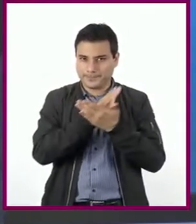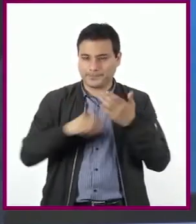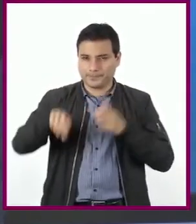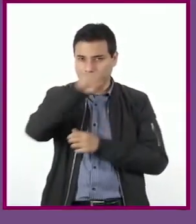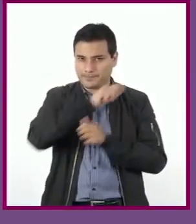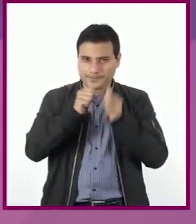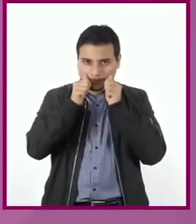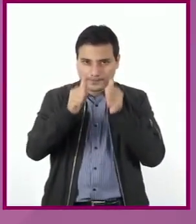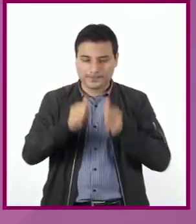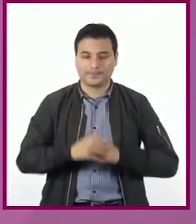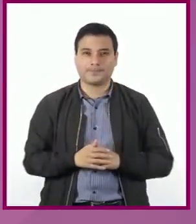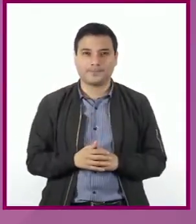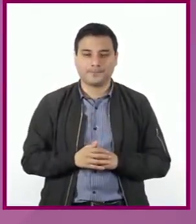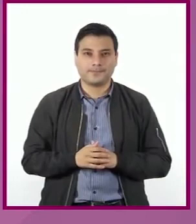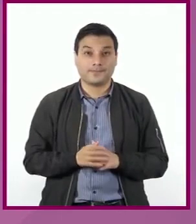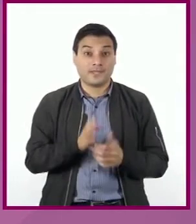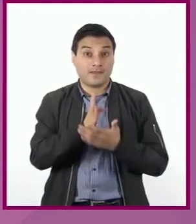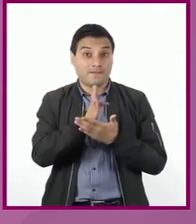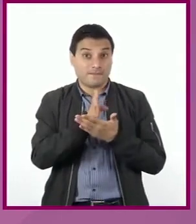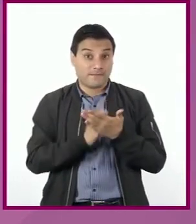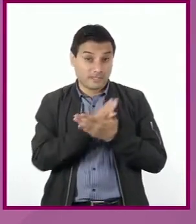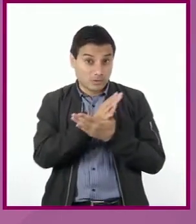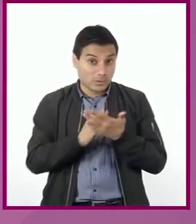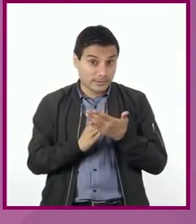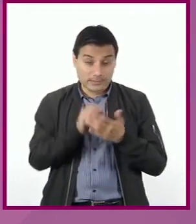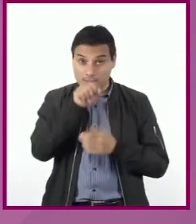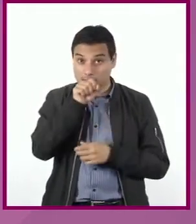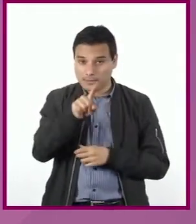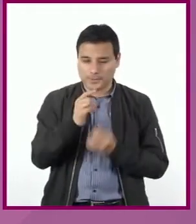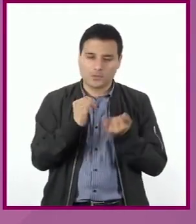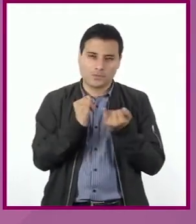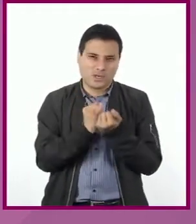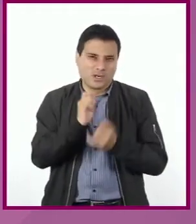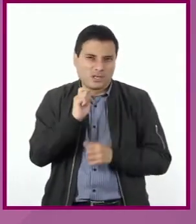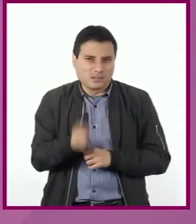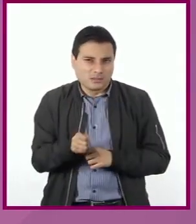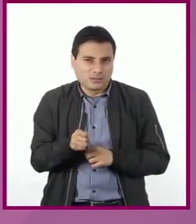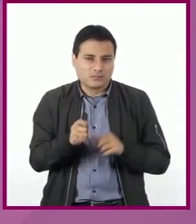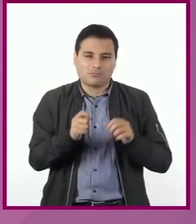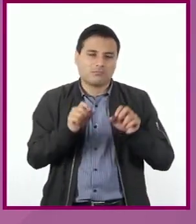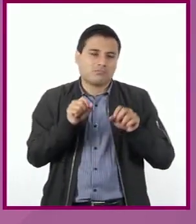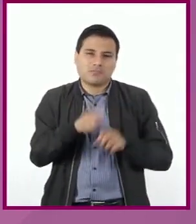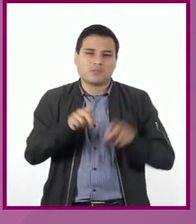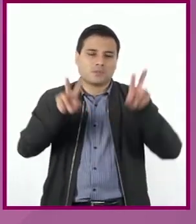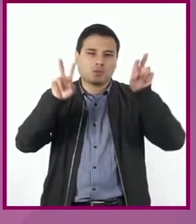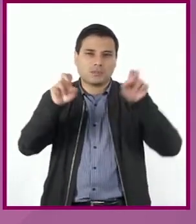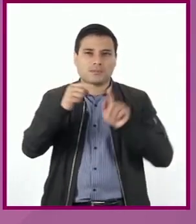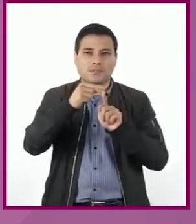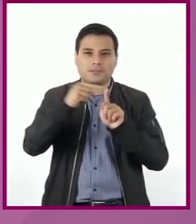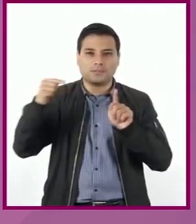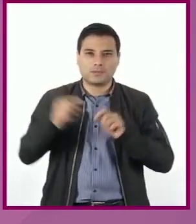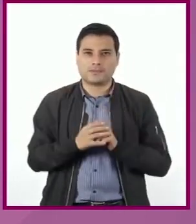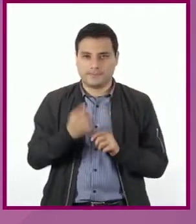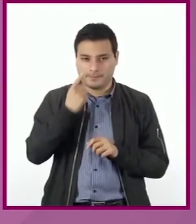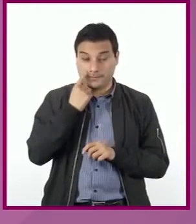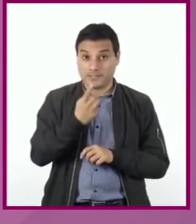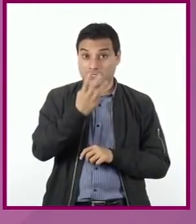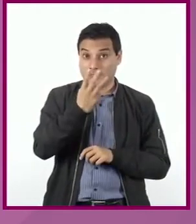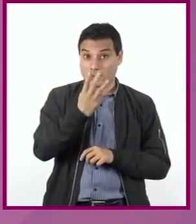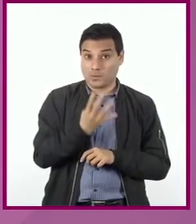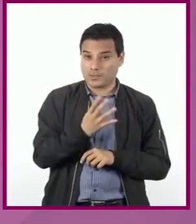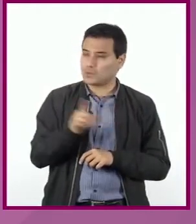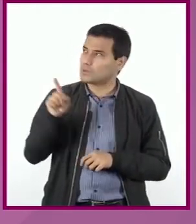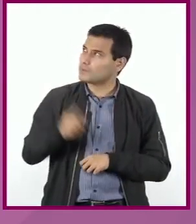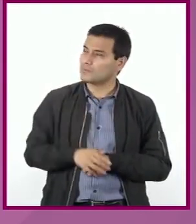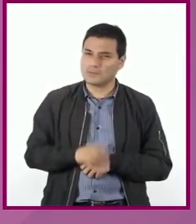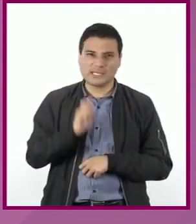atención. Las fracciones también representan una división. En el caso de la fracción 3/4, corresponde